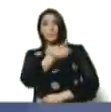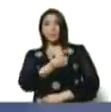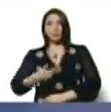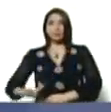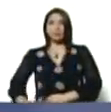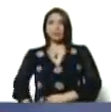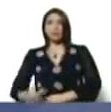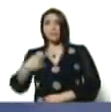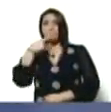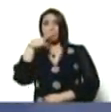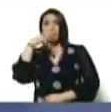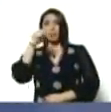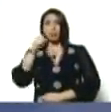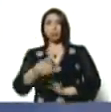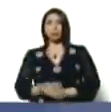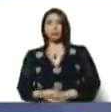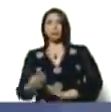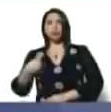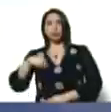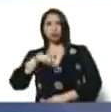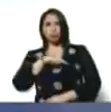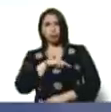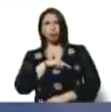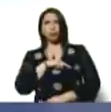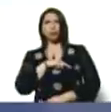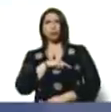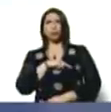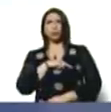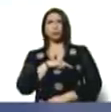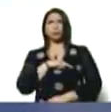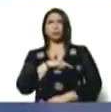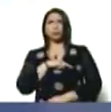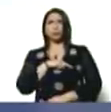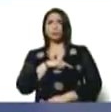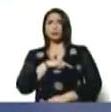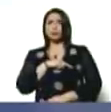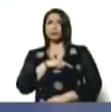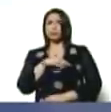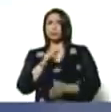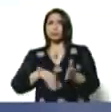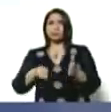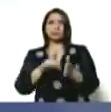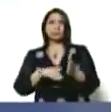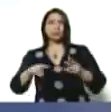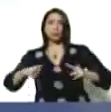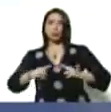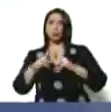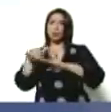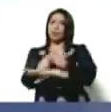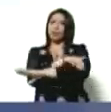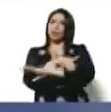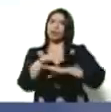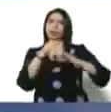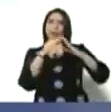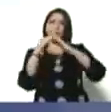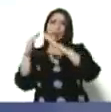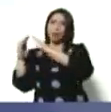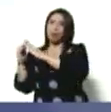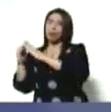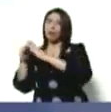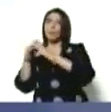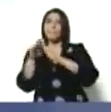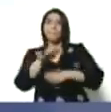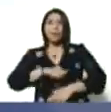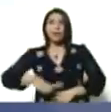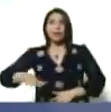Maduro, que nos íbamos a soltar por todos los medios posibles, por las calles, por las casas, por las plazas, por los